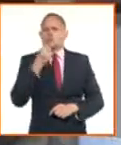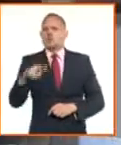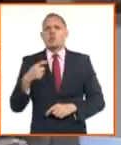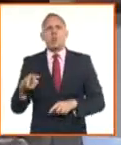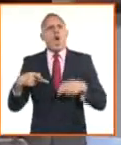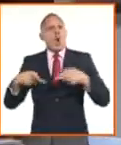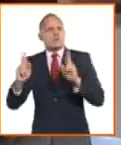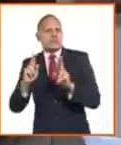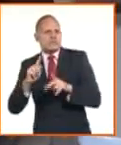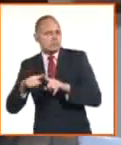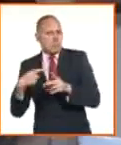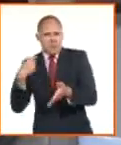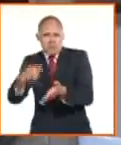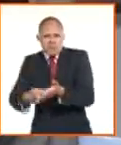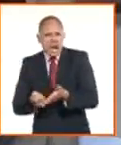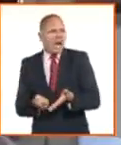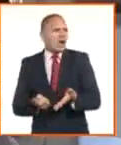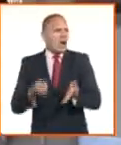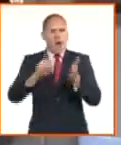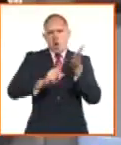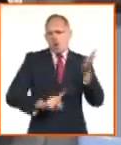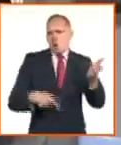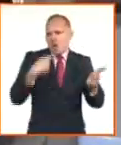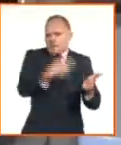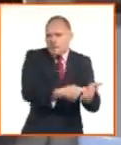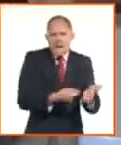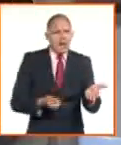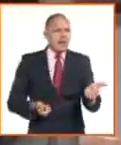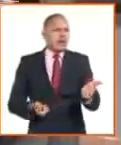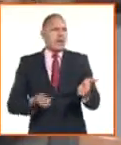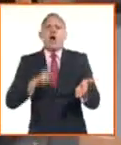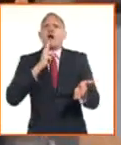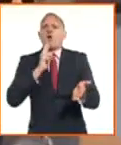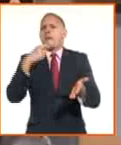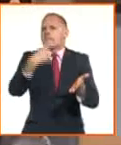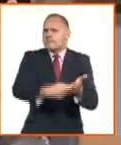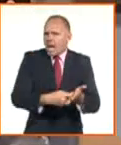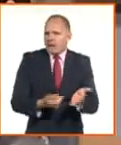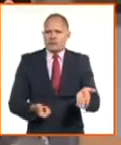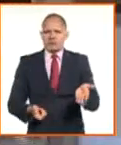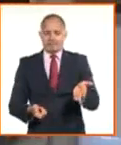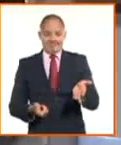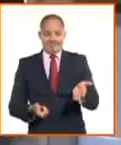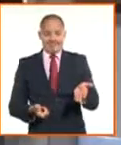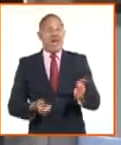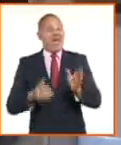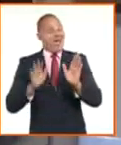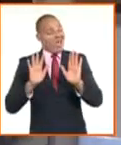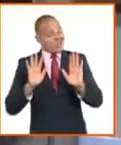electricidad, pagas tu canasta familiar normal y consumes, tienes otros consumos. Tenemos que ampliar las ofertas en moneda nacional.